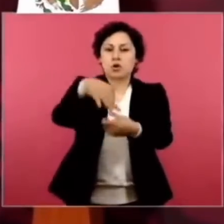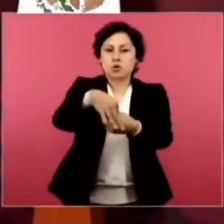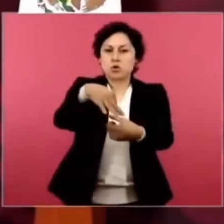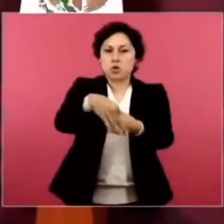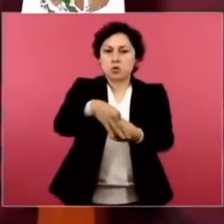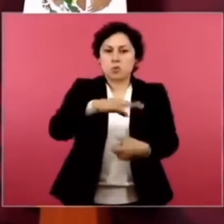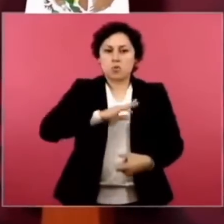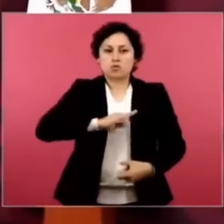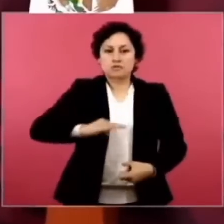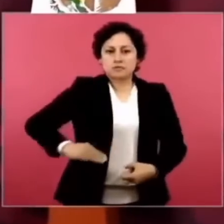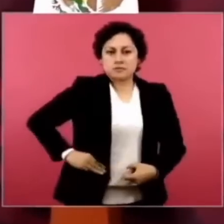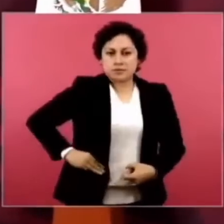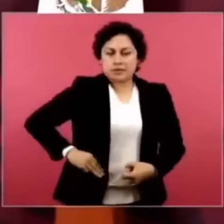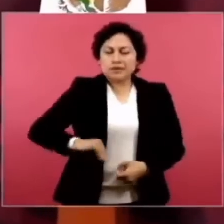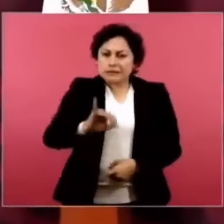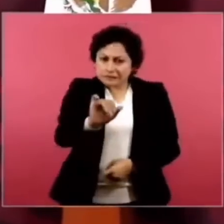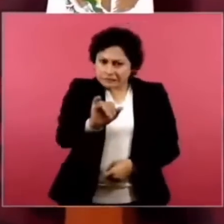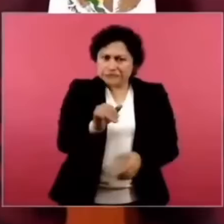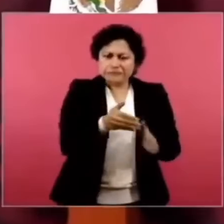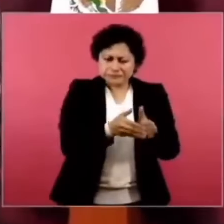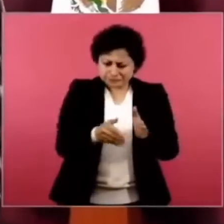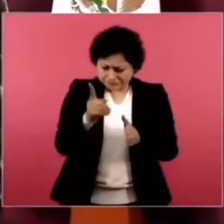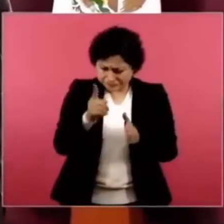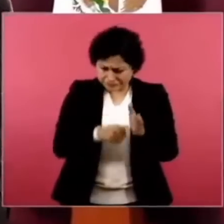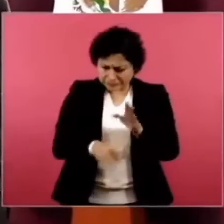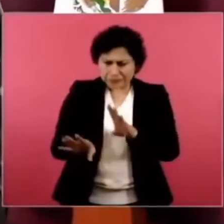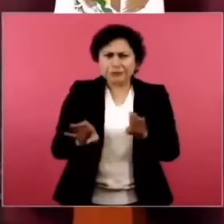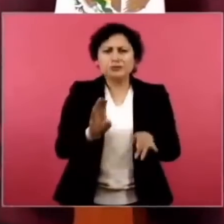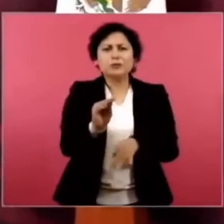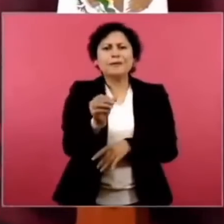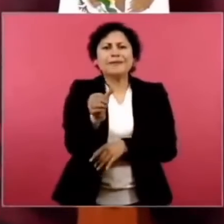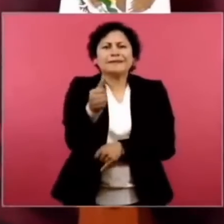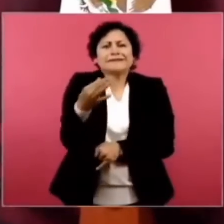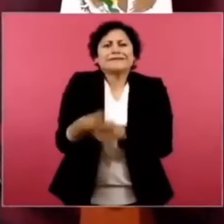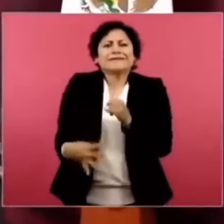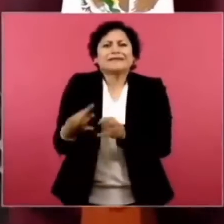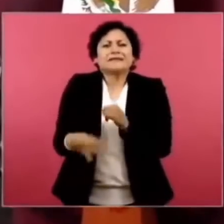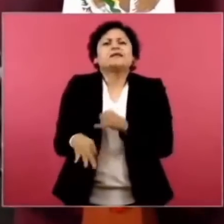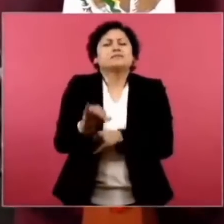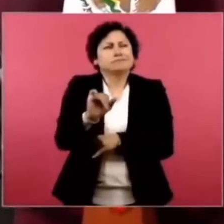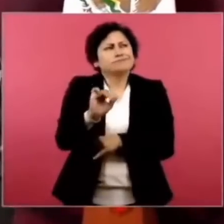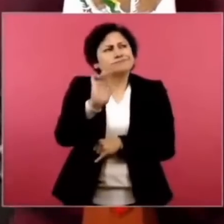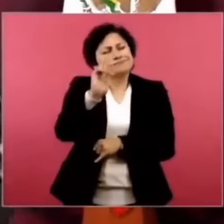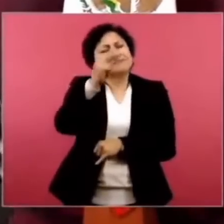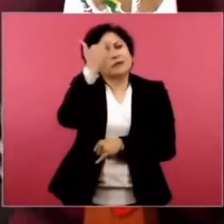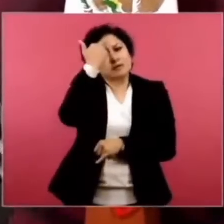Sí, a finales de 1996.